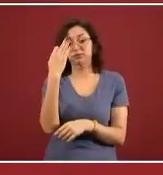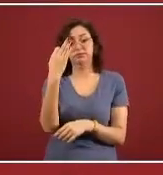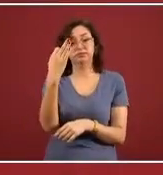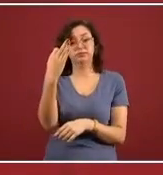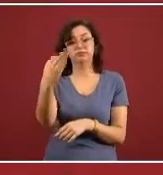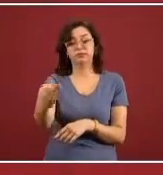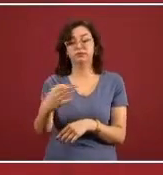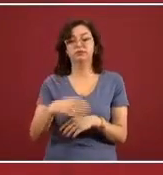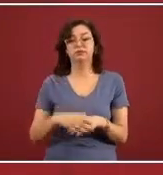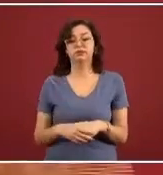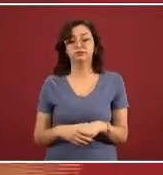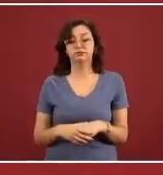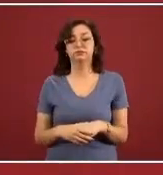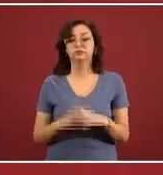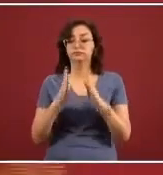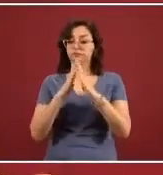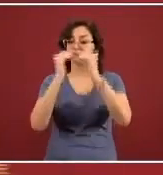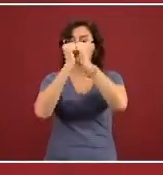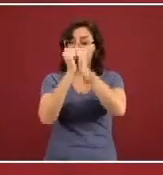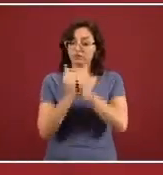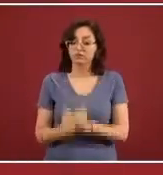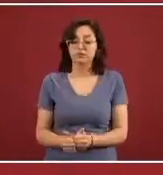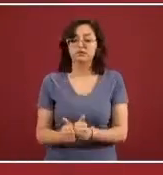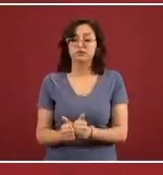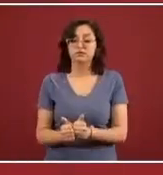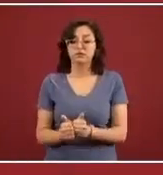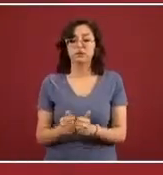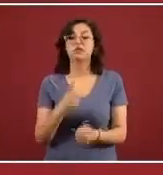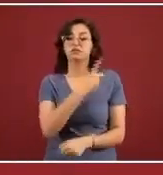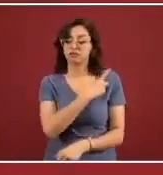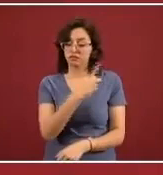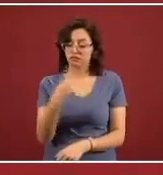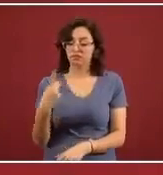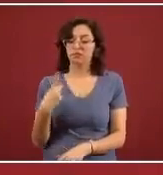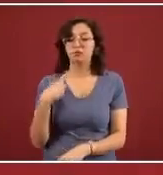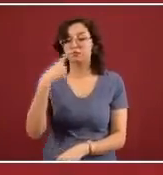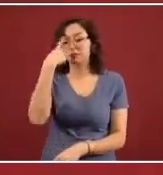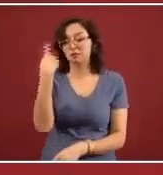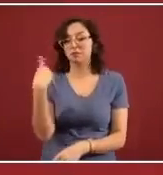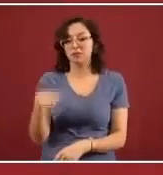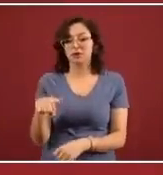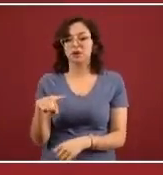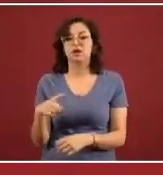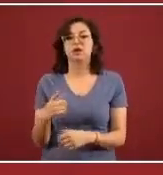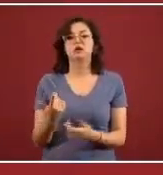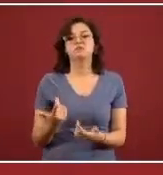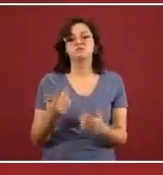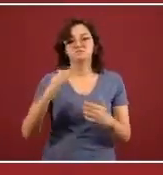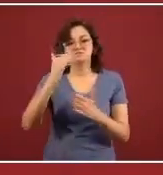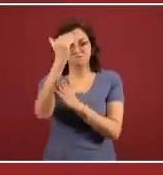de receso, de resguardo, pero lo tenemos que hacer para lograr aplanar la curva,